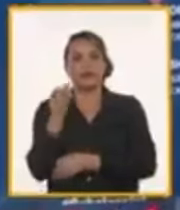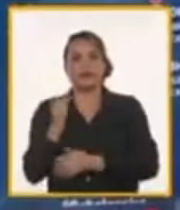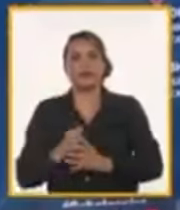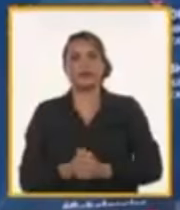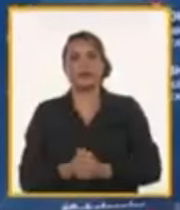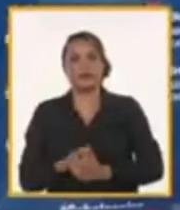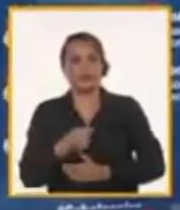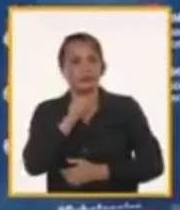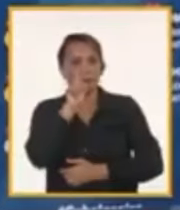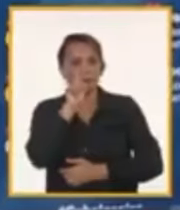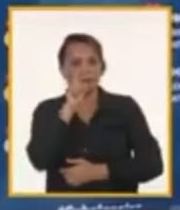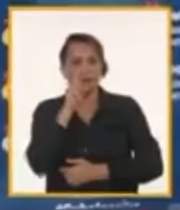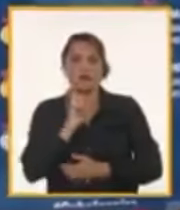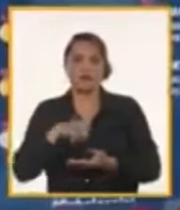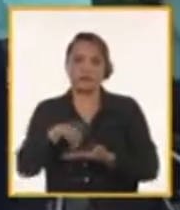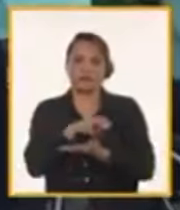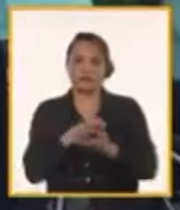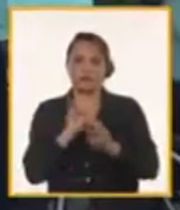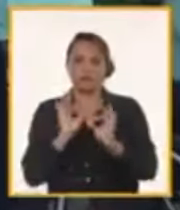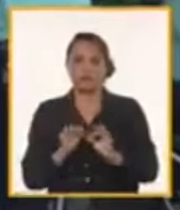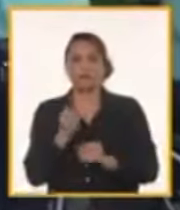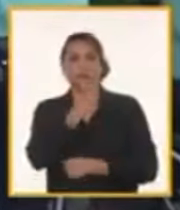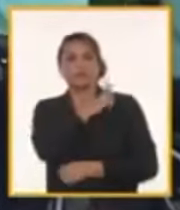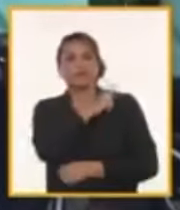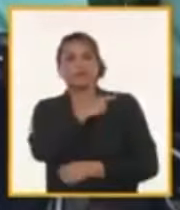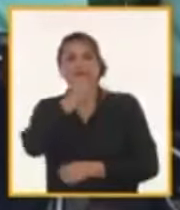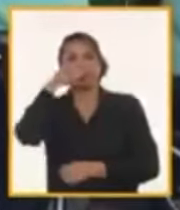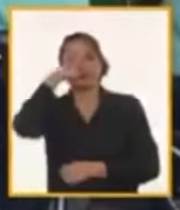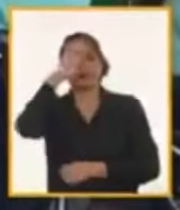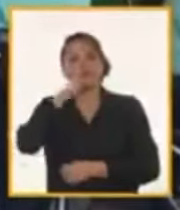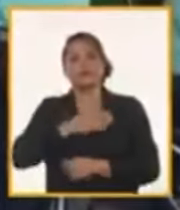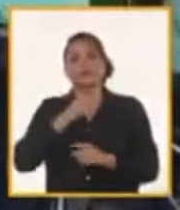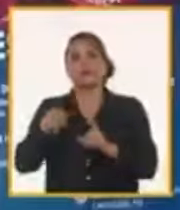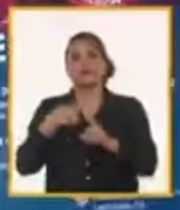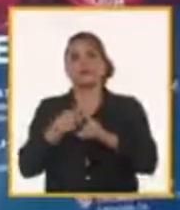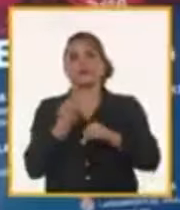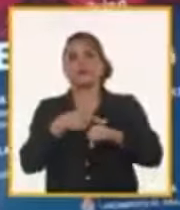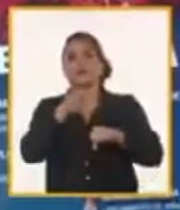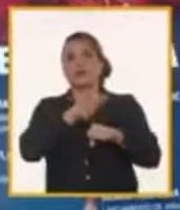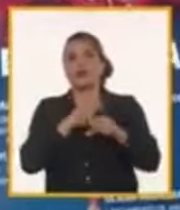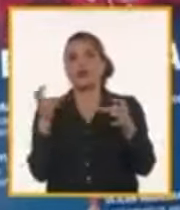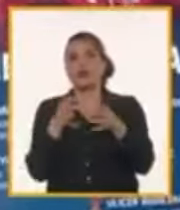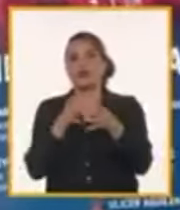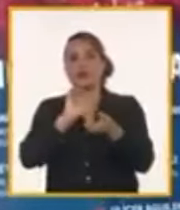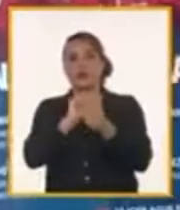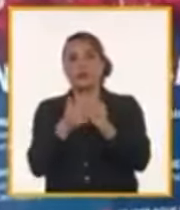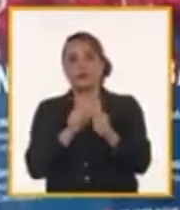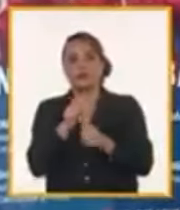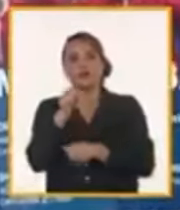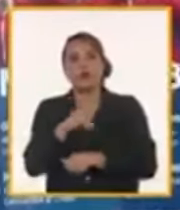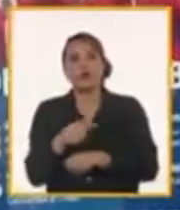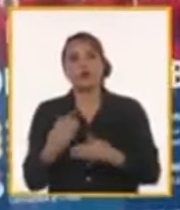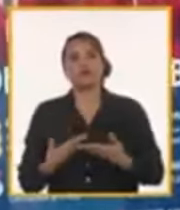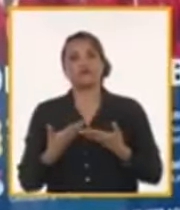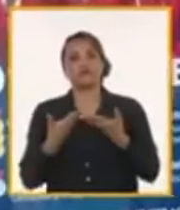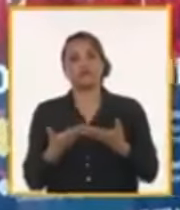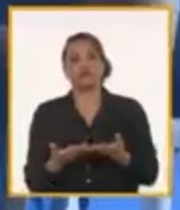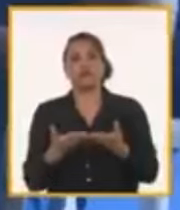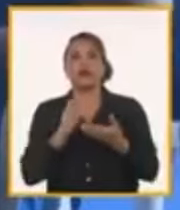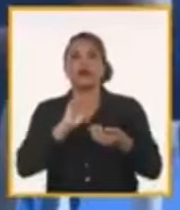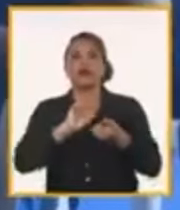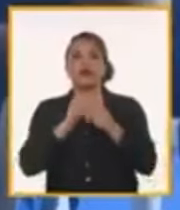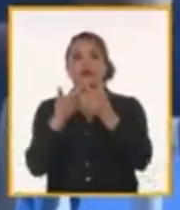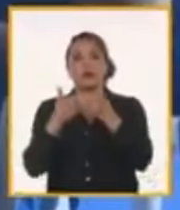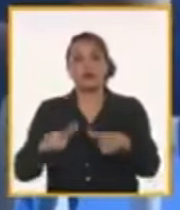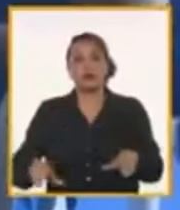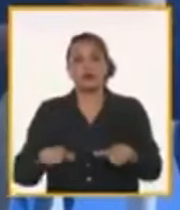concluida en París autoridades cubanas y una representación del movimiento deportivo homenajearon a los campeones paralímpicos de París 2024